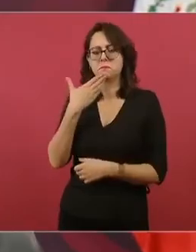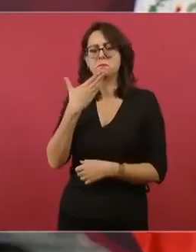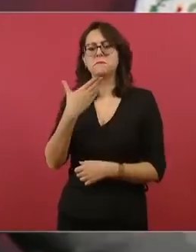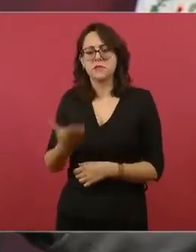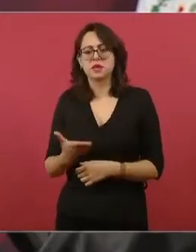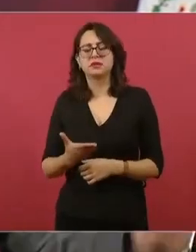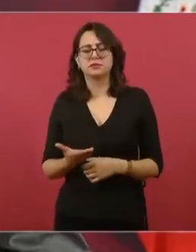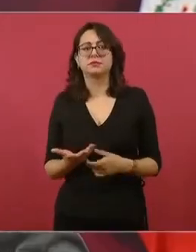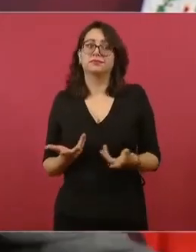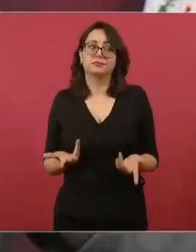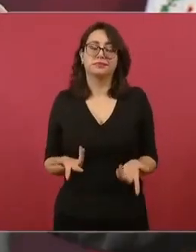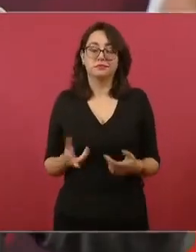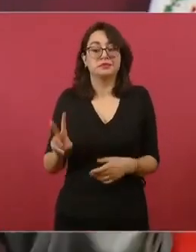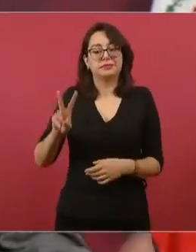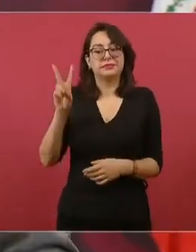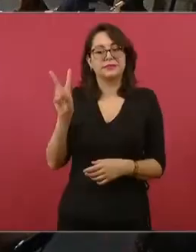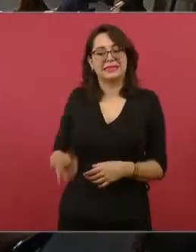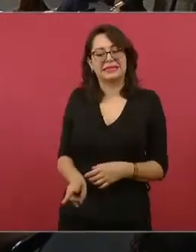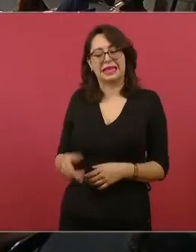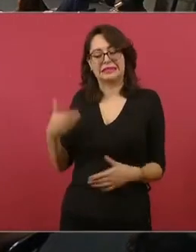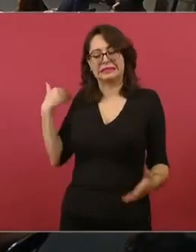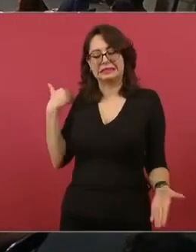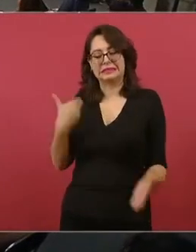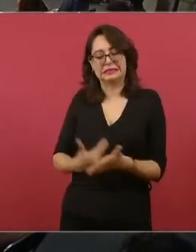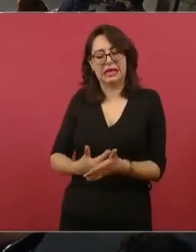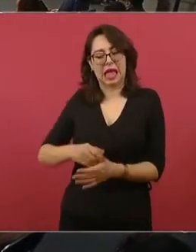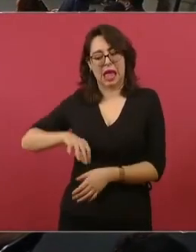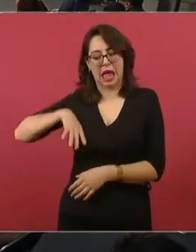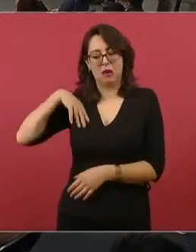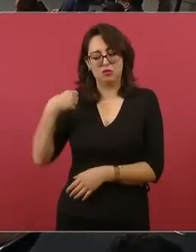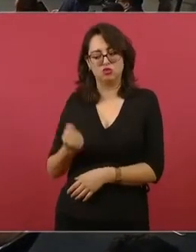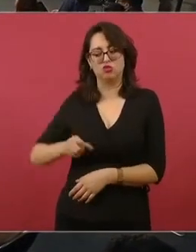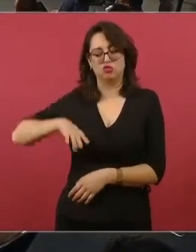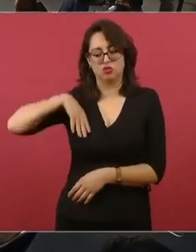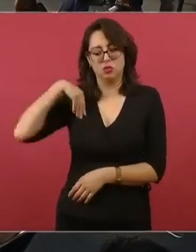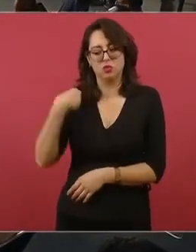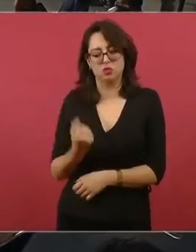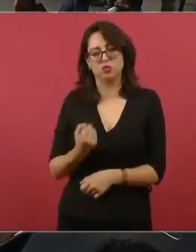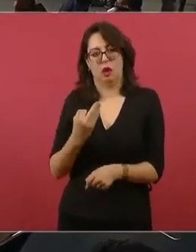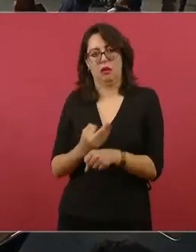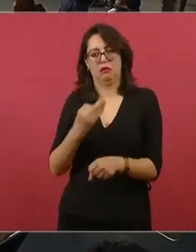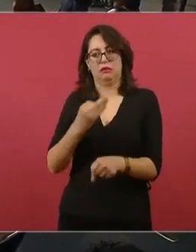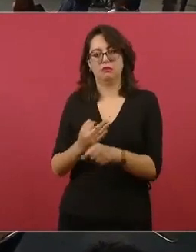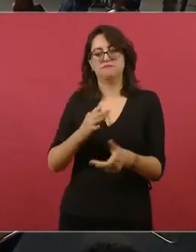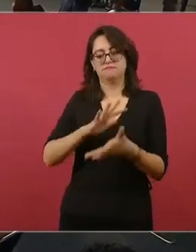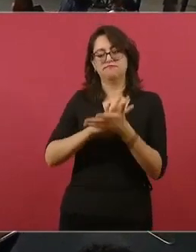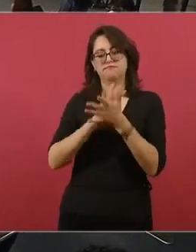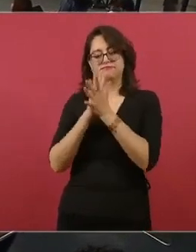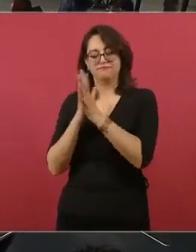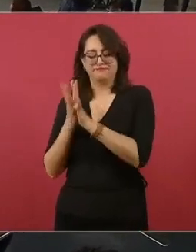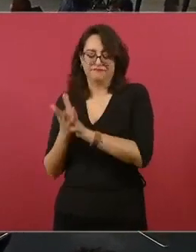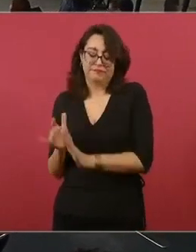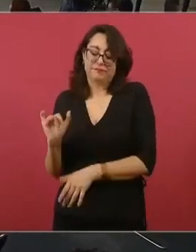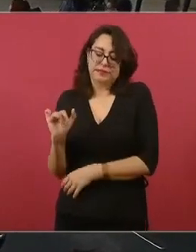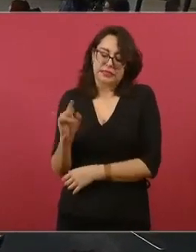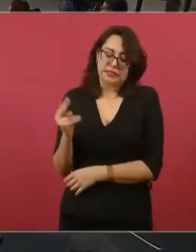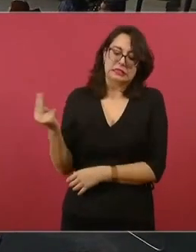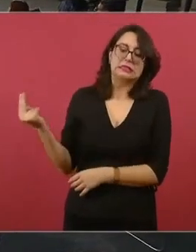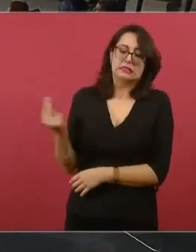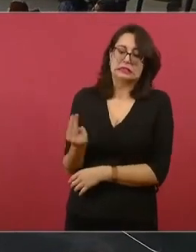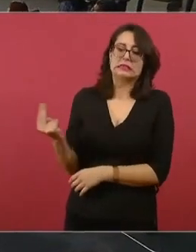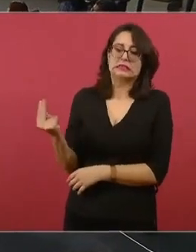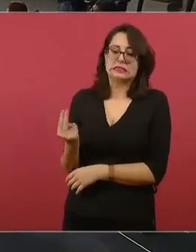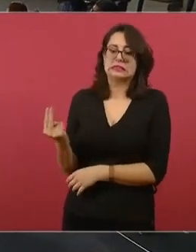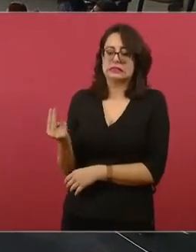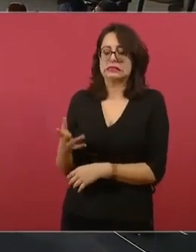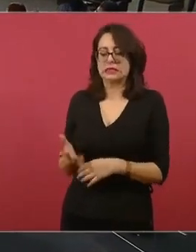de que hacía falta, ¿no?, la transformación. Y pues algunos se quejan de que hablamos